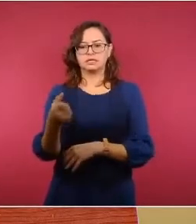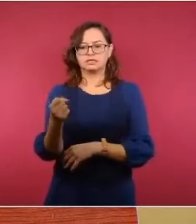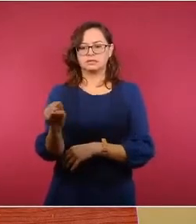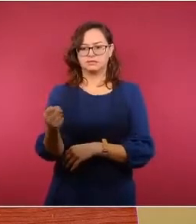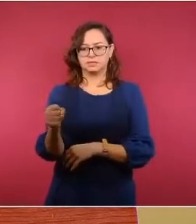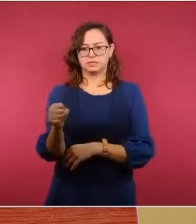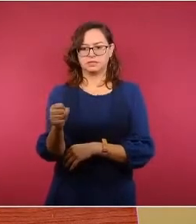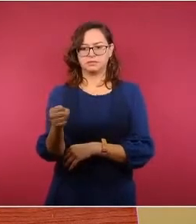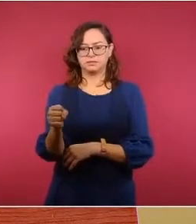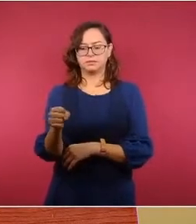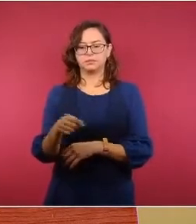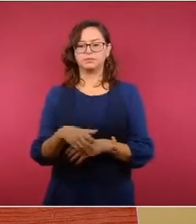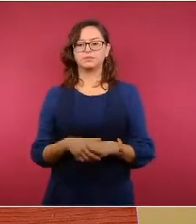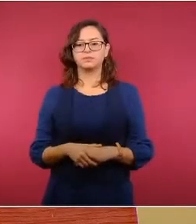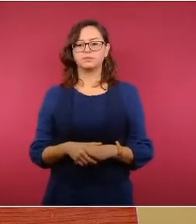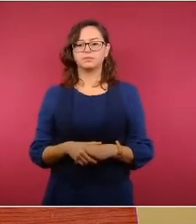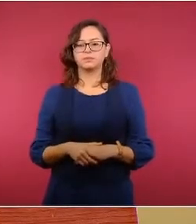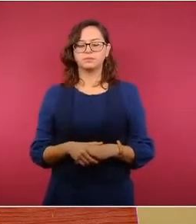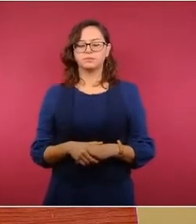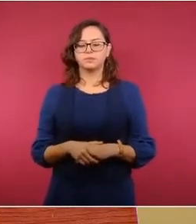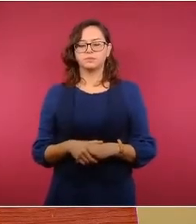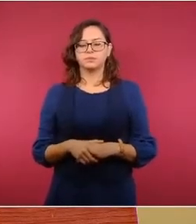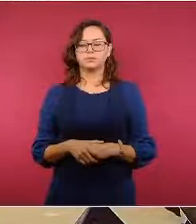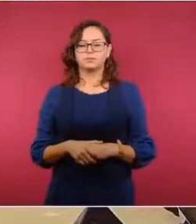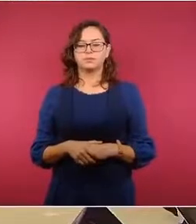septiembre. Les van a informar sobre el avión.